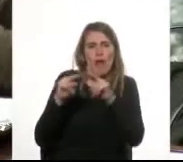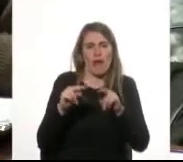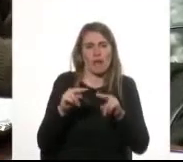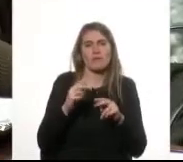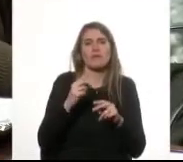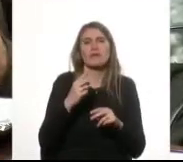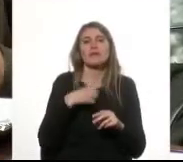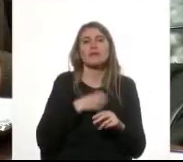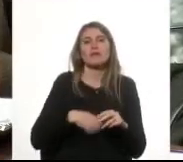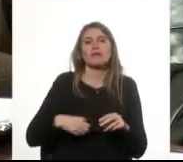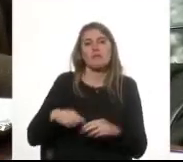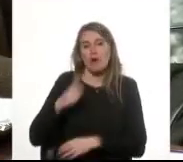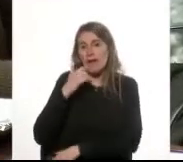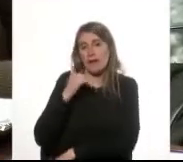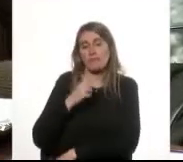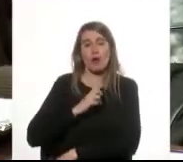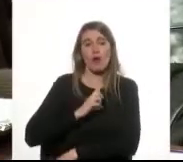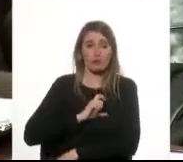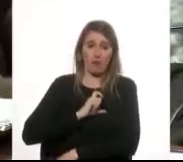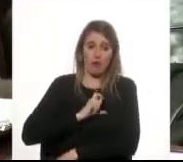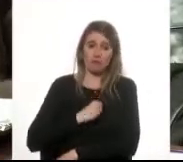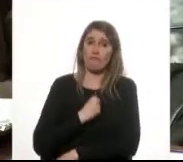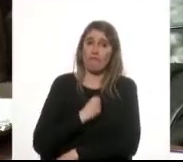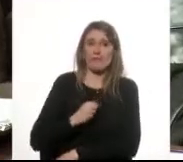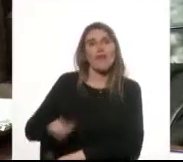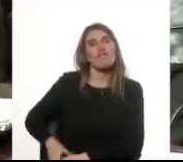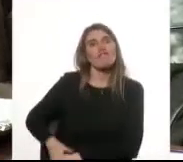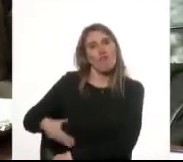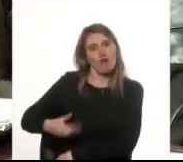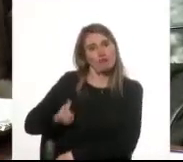sensible del hombre es el bolsillo, no el corazón.